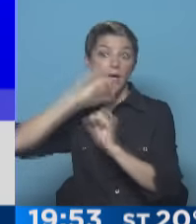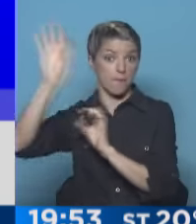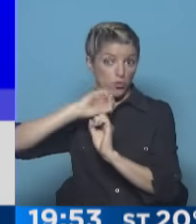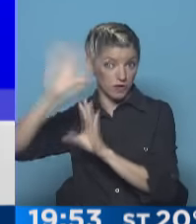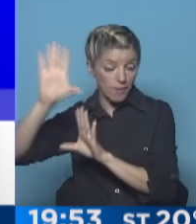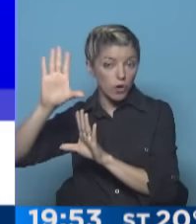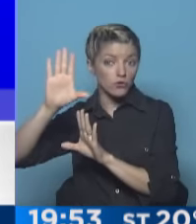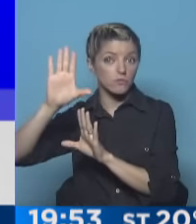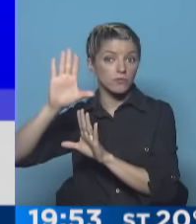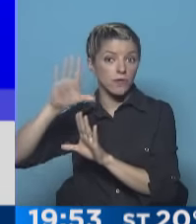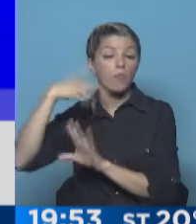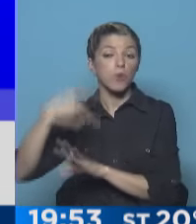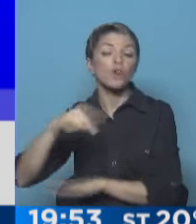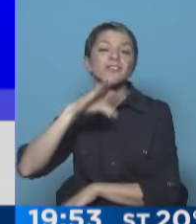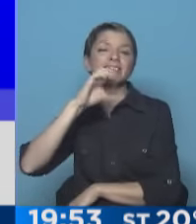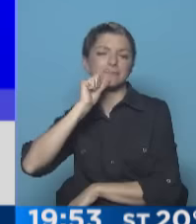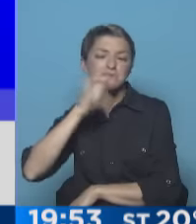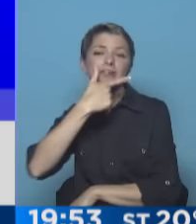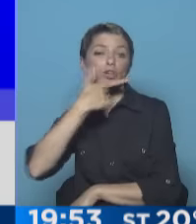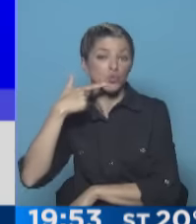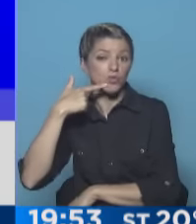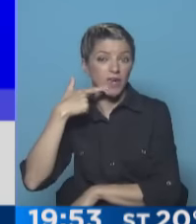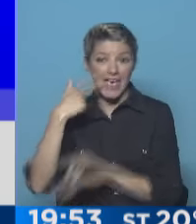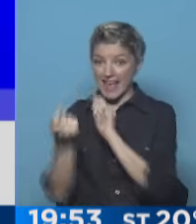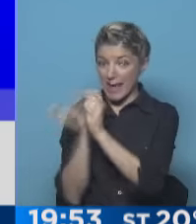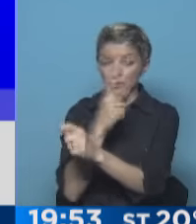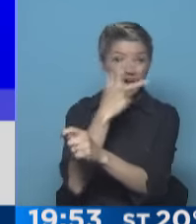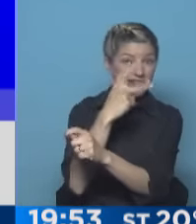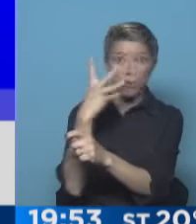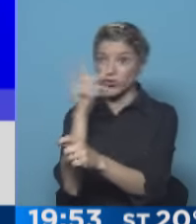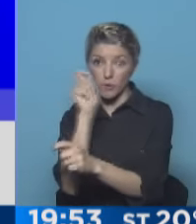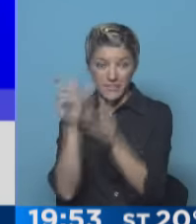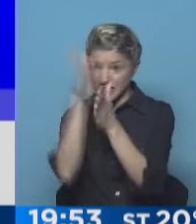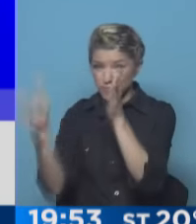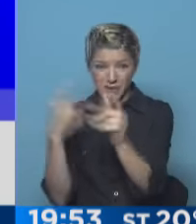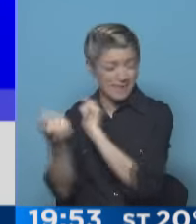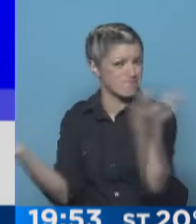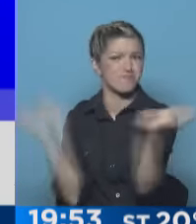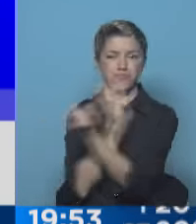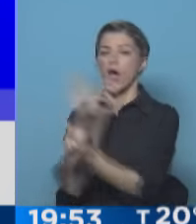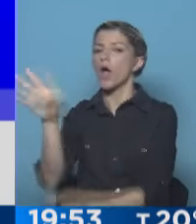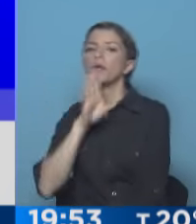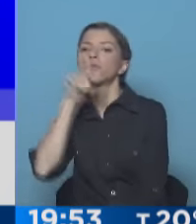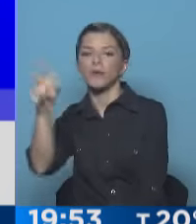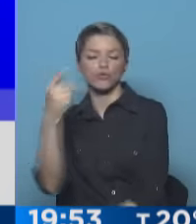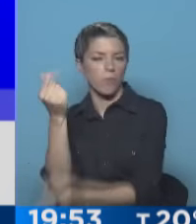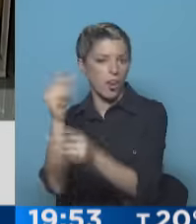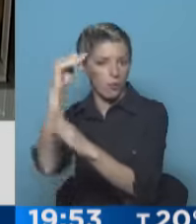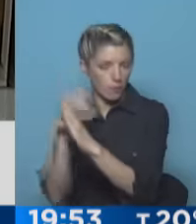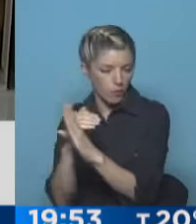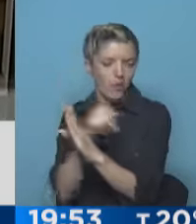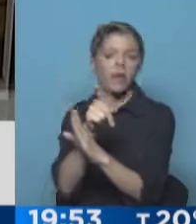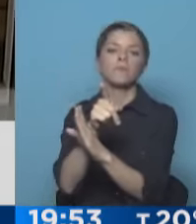materia de cítricos dulces han cambiado muchísimo en 3 meses 4 meses Rusia devaluó el rublo la eurozona